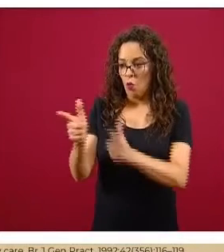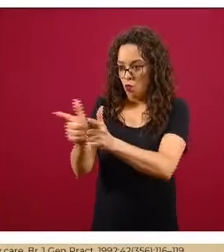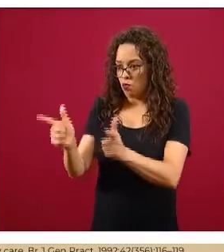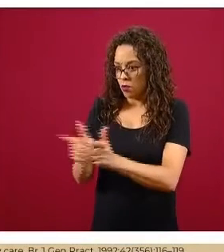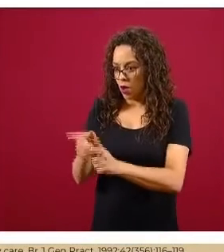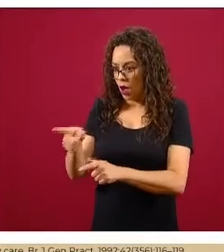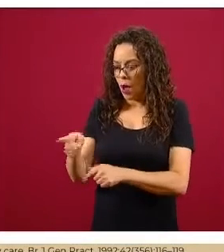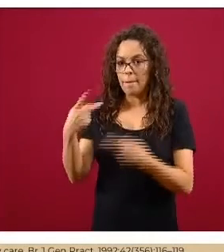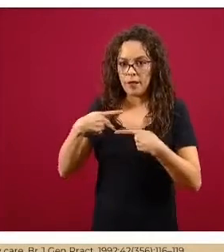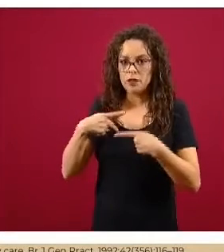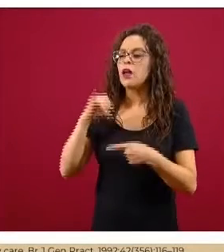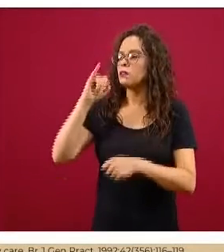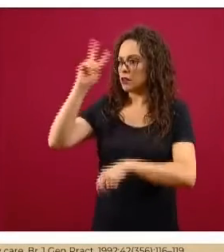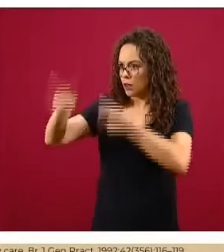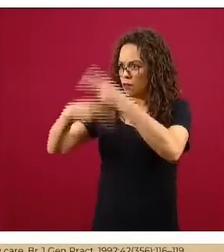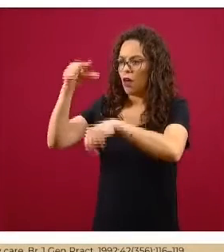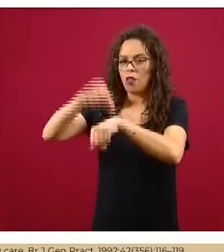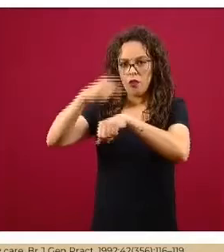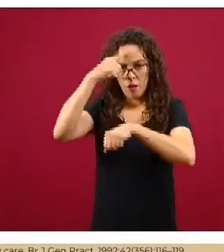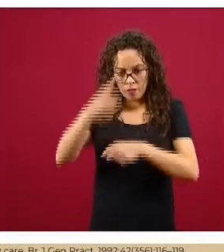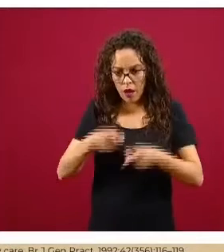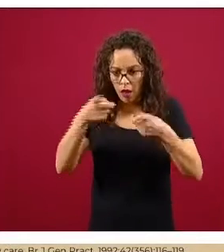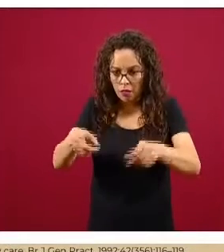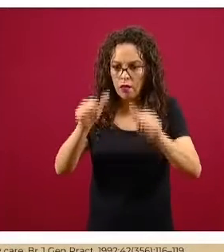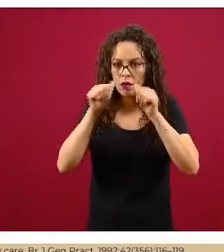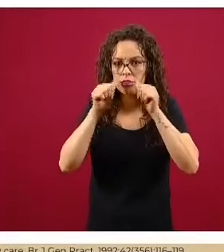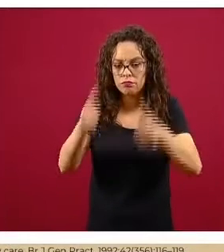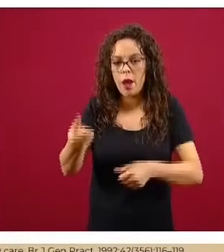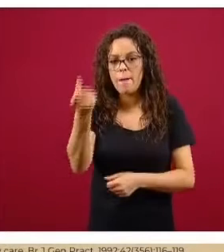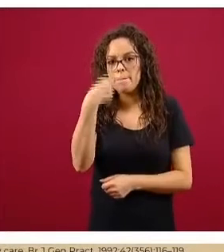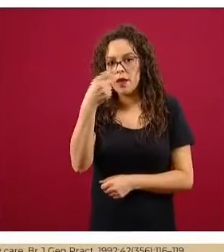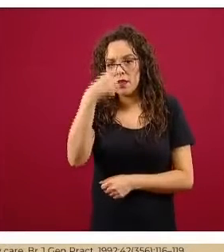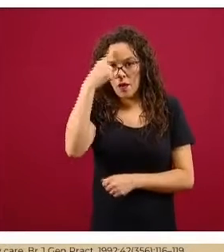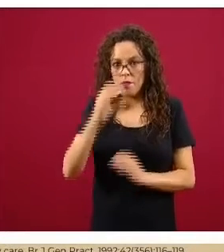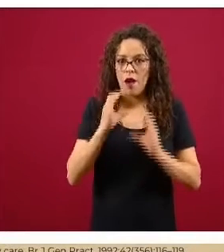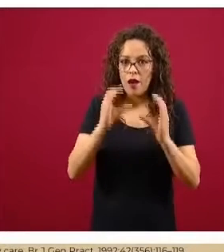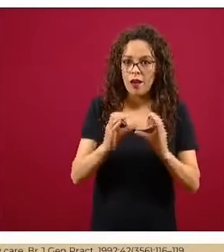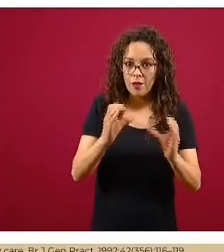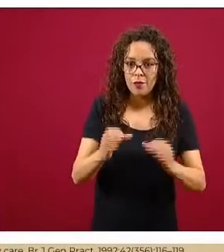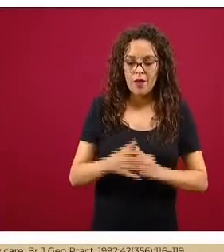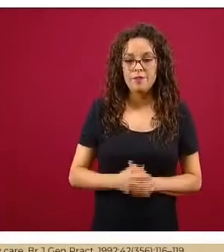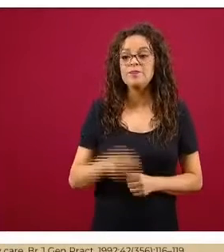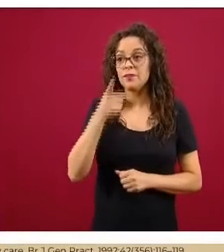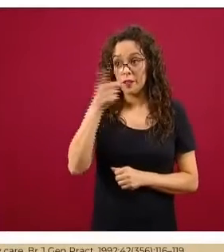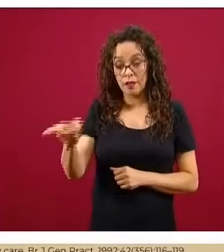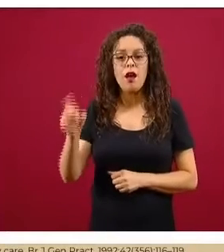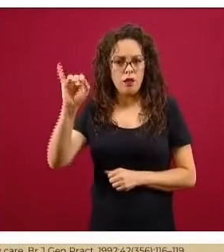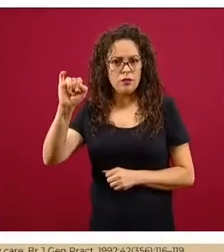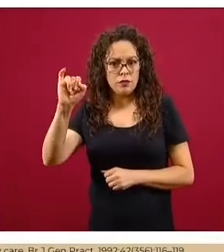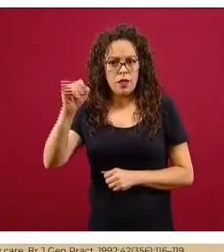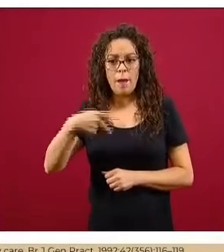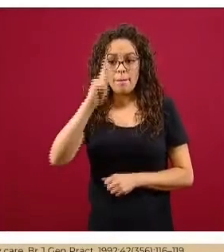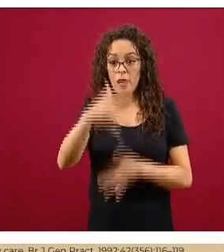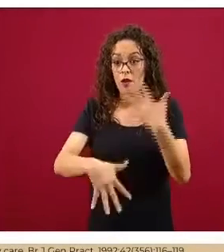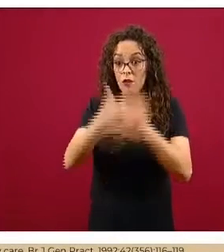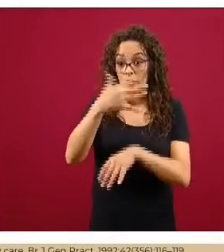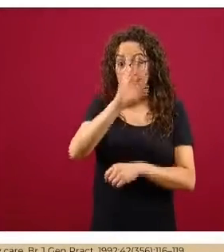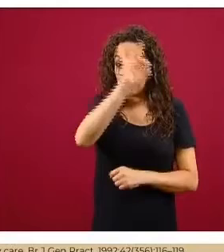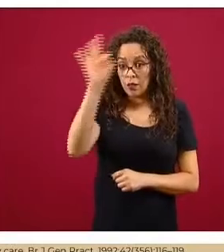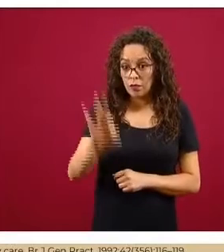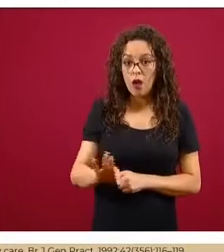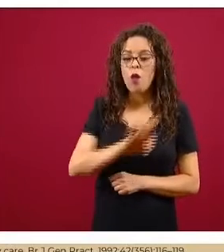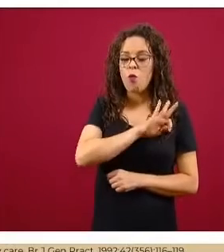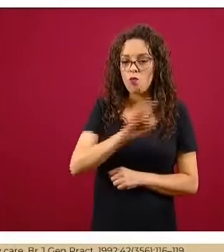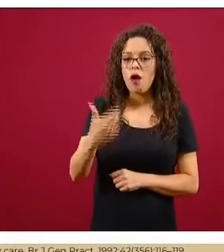atención. Cuando le preguntamos a la persona, ¿usted recibe atención para su diabetes?, dice que sí, pero solamente el 15% logra un buen